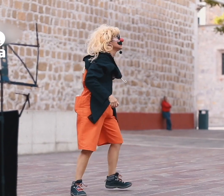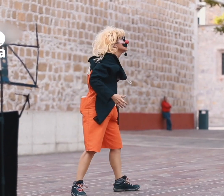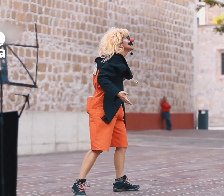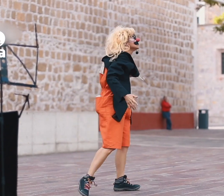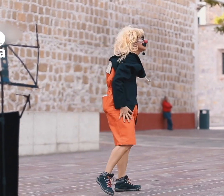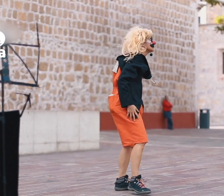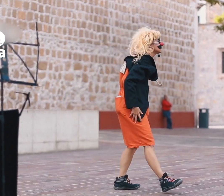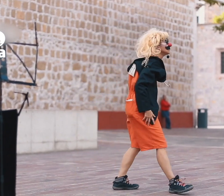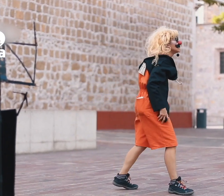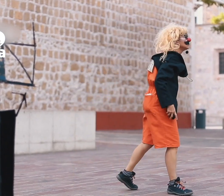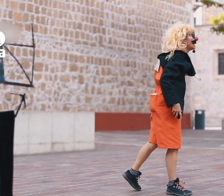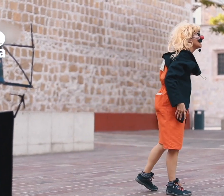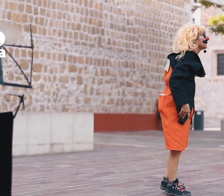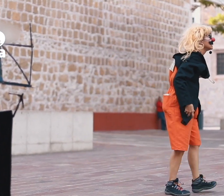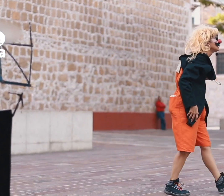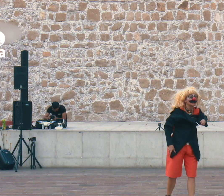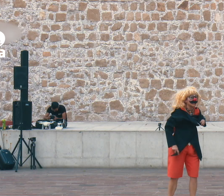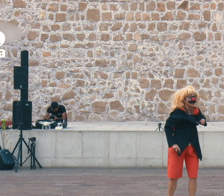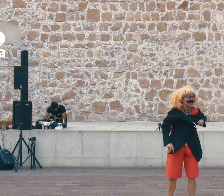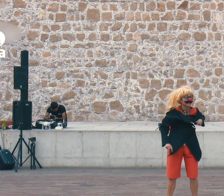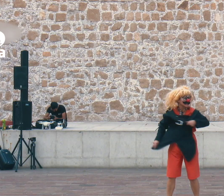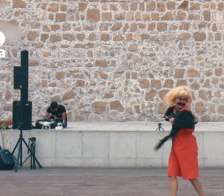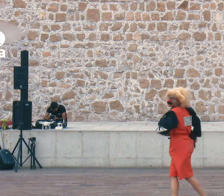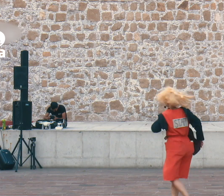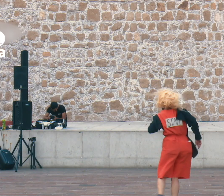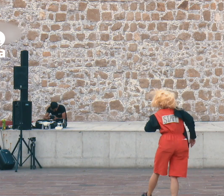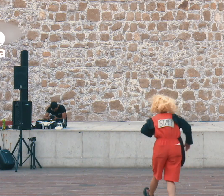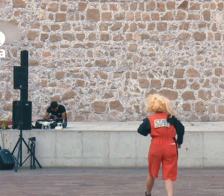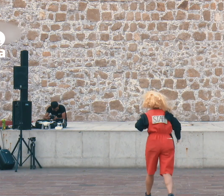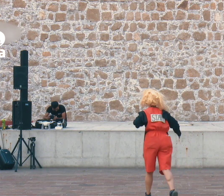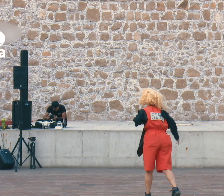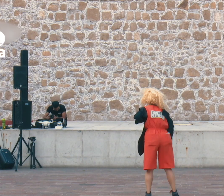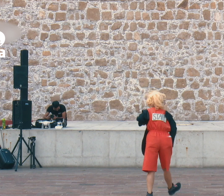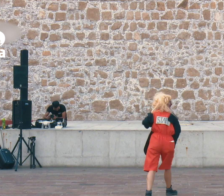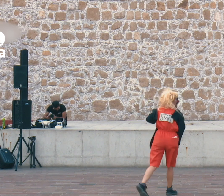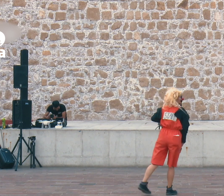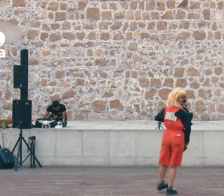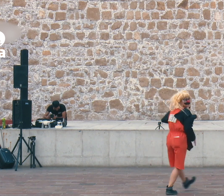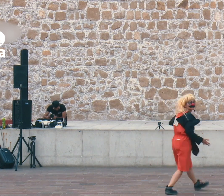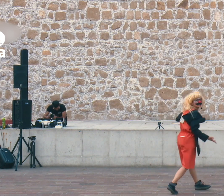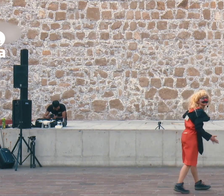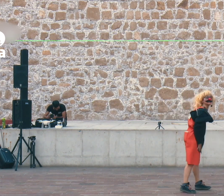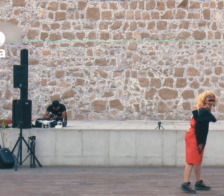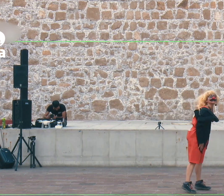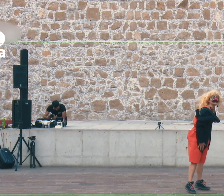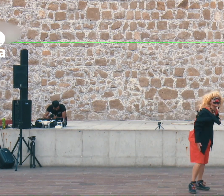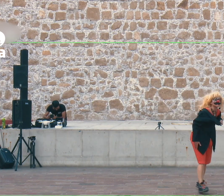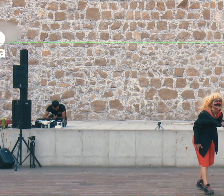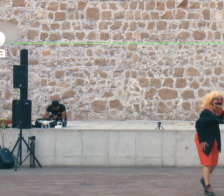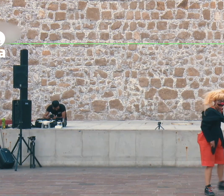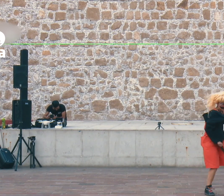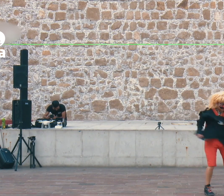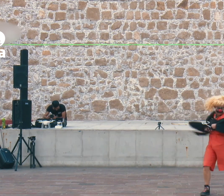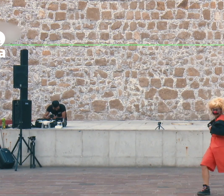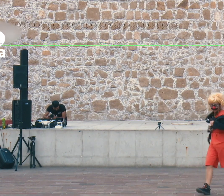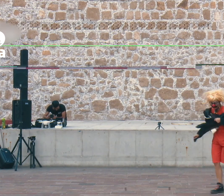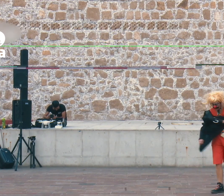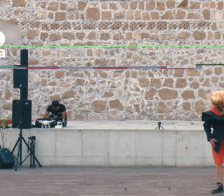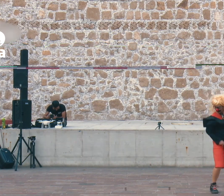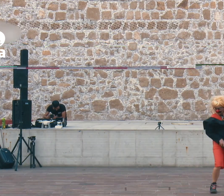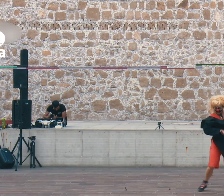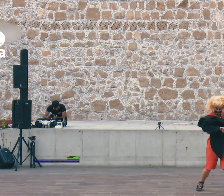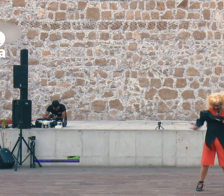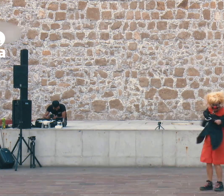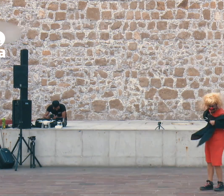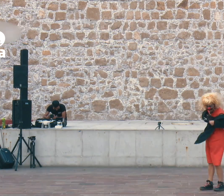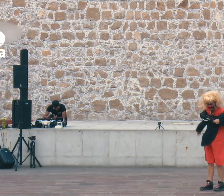estamos hablando del siglo XX. Está acá al lado, ¿no? El género payaso llevado a cabo por una mujer,